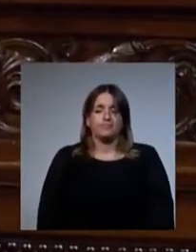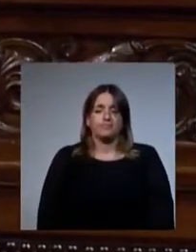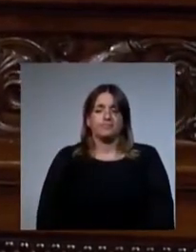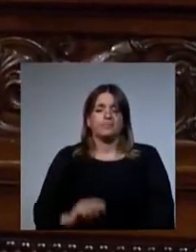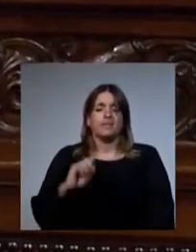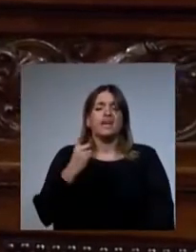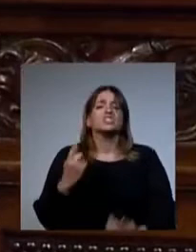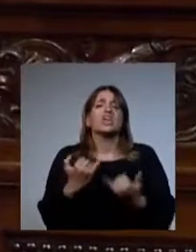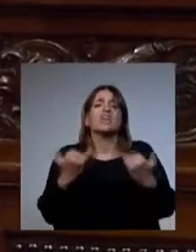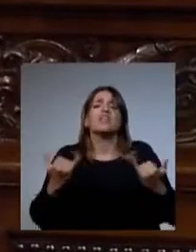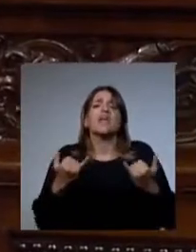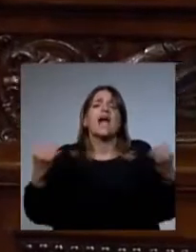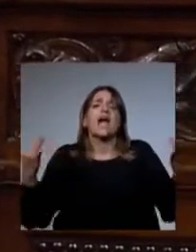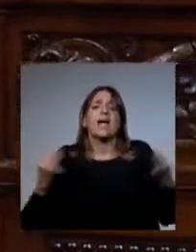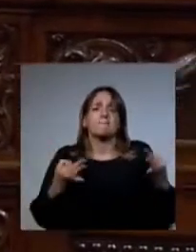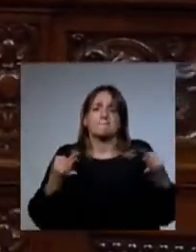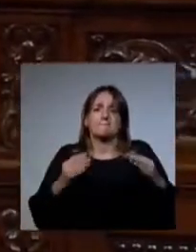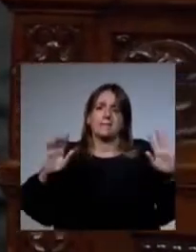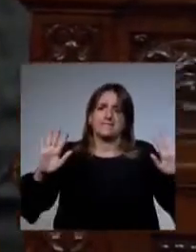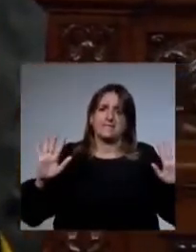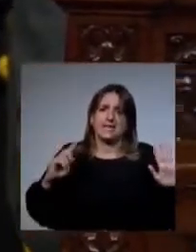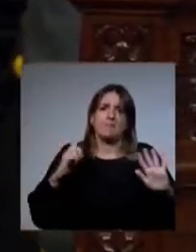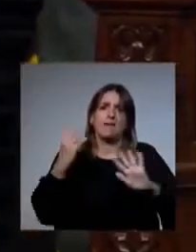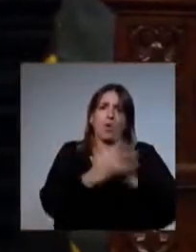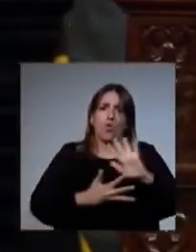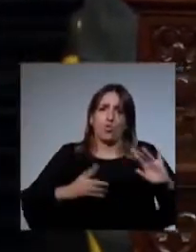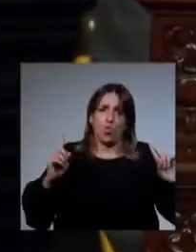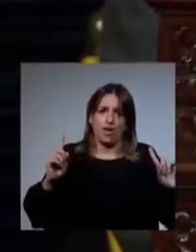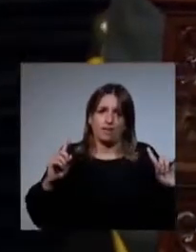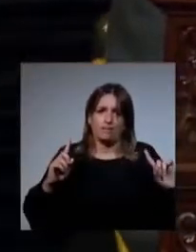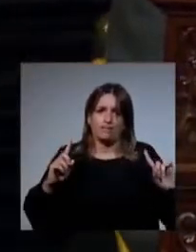Ayer fue un día muy especial para nuestro país,